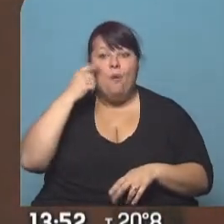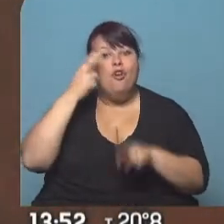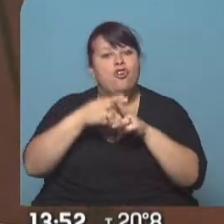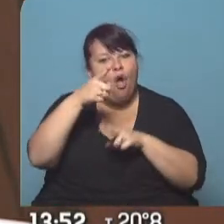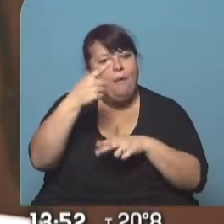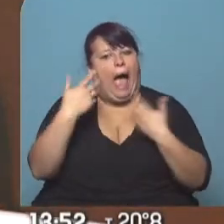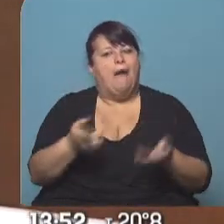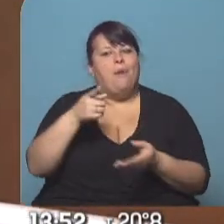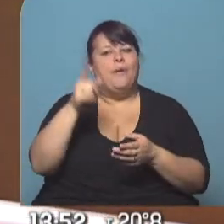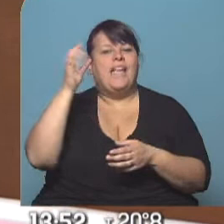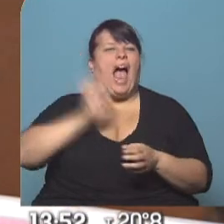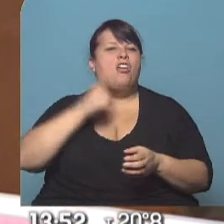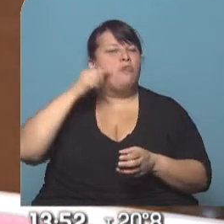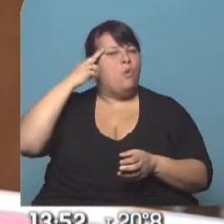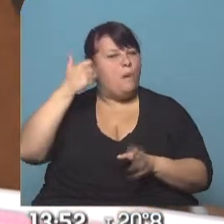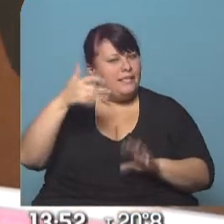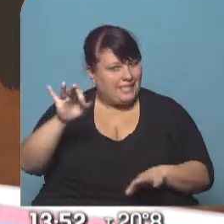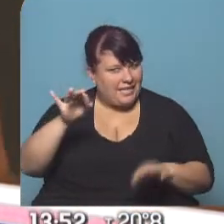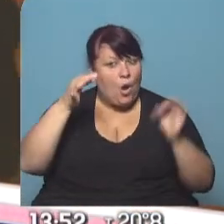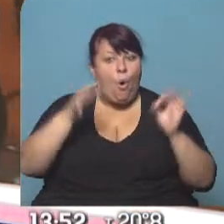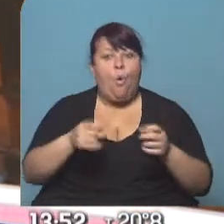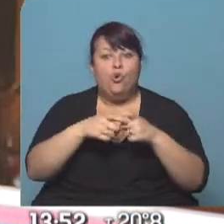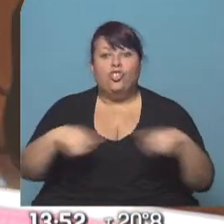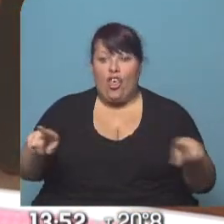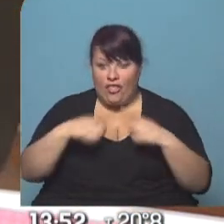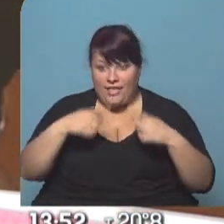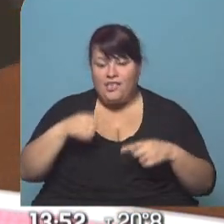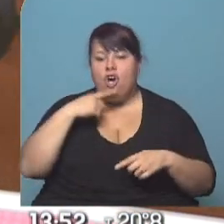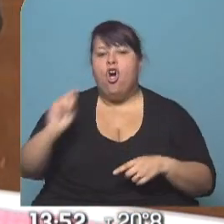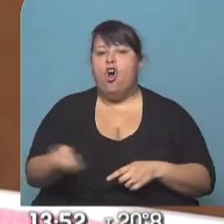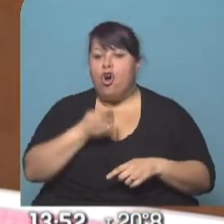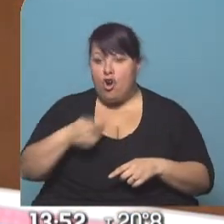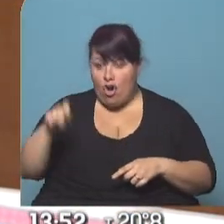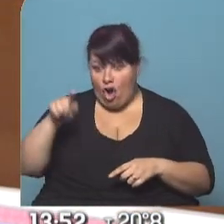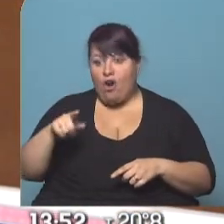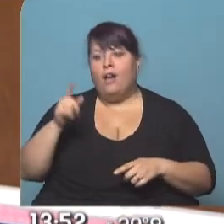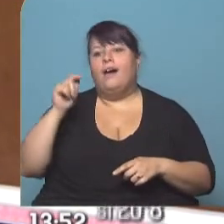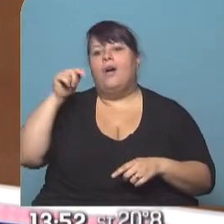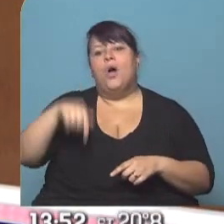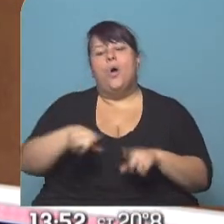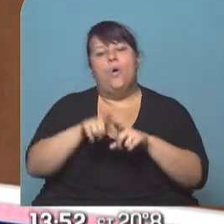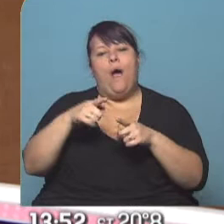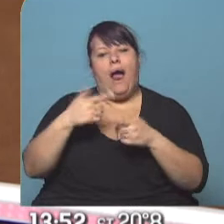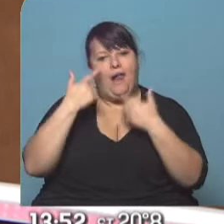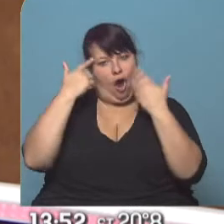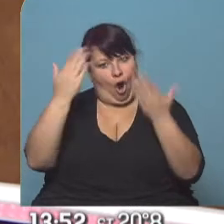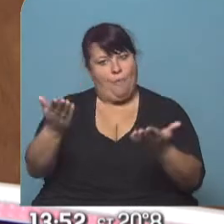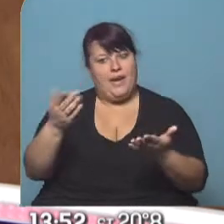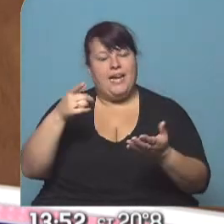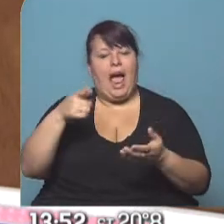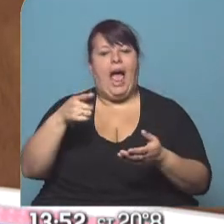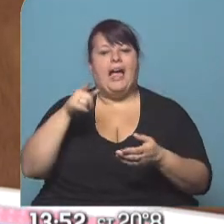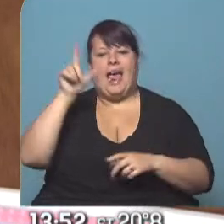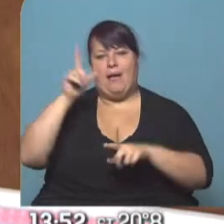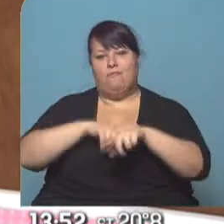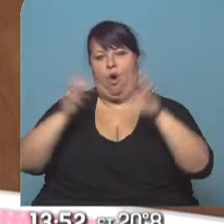que él utilizaba en los años 60. Y justamente este disco, que se llama Rock and Roll, viene a rendirle un homenaje a